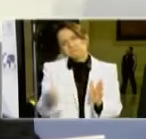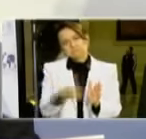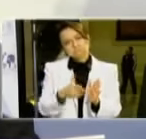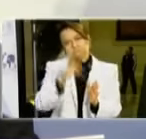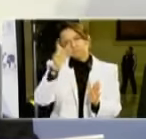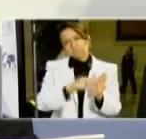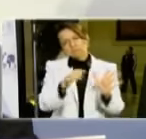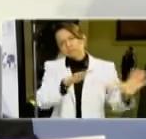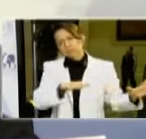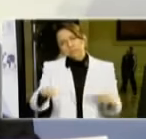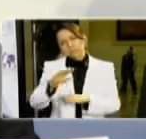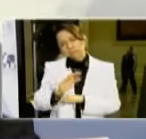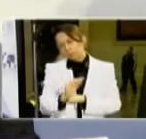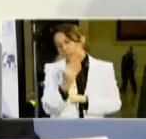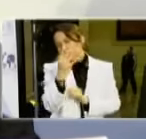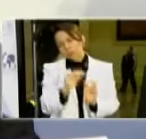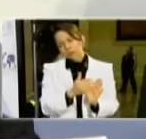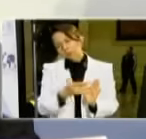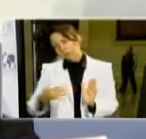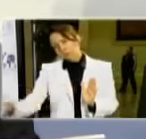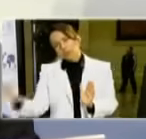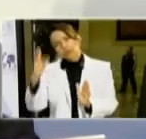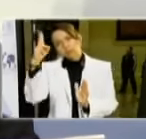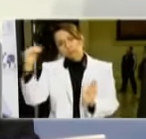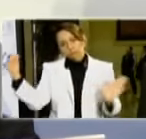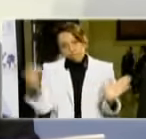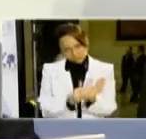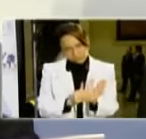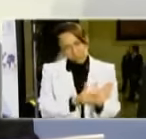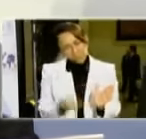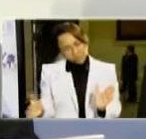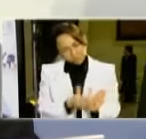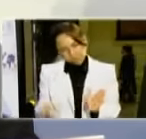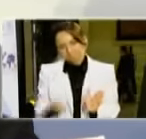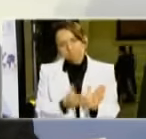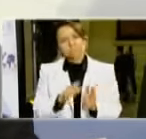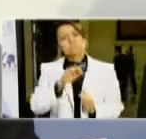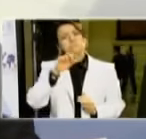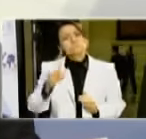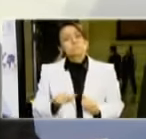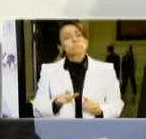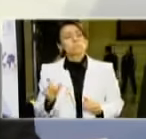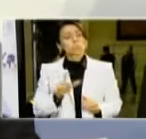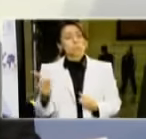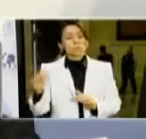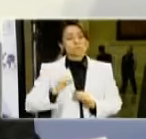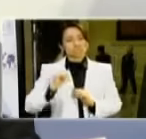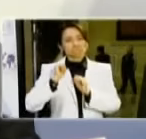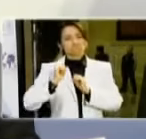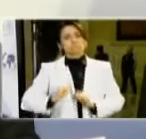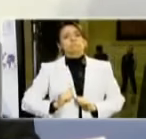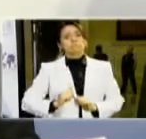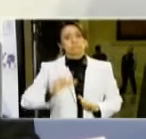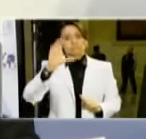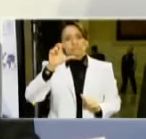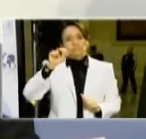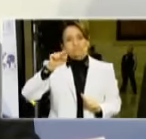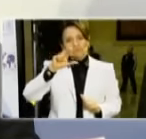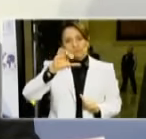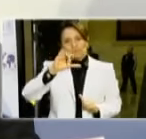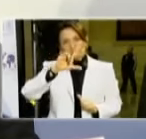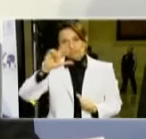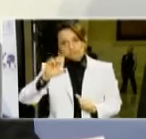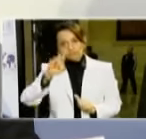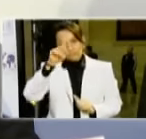al año 2000. En el lustro que sirvió como canciller de Chile, José Miguel Insulza llevó a cabo